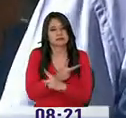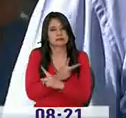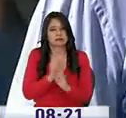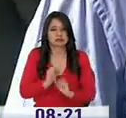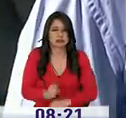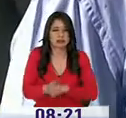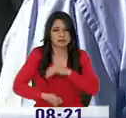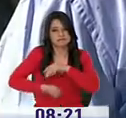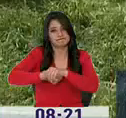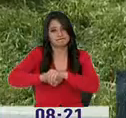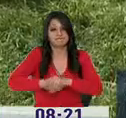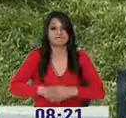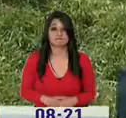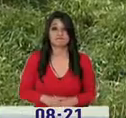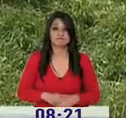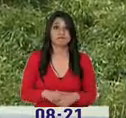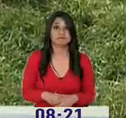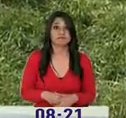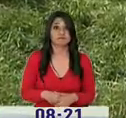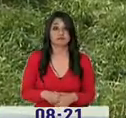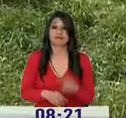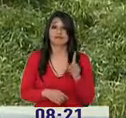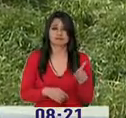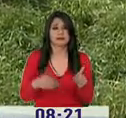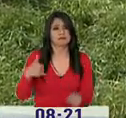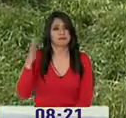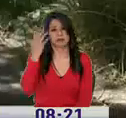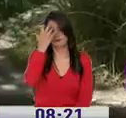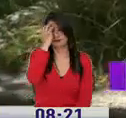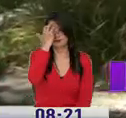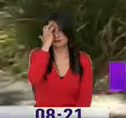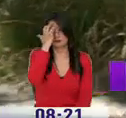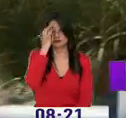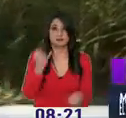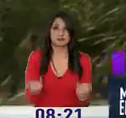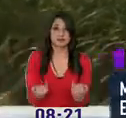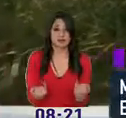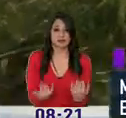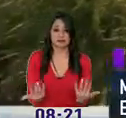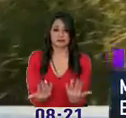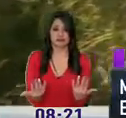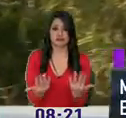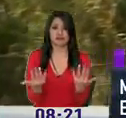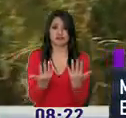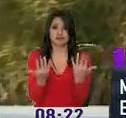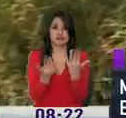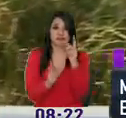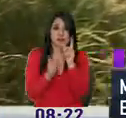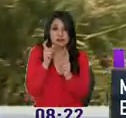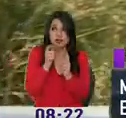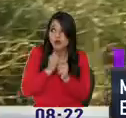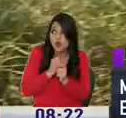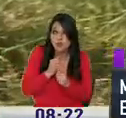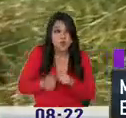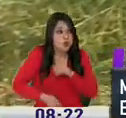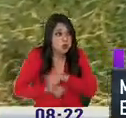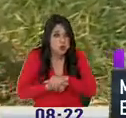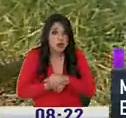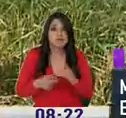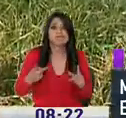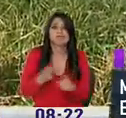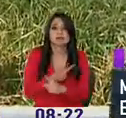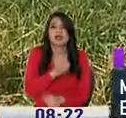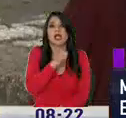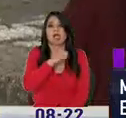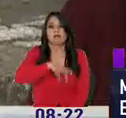esconderse y robar y es esto lo que más les preocupa pues la maleza ha hecho el escondite perfecto para los delincuentes en